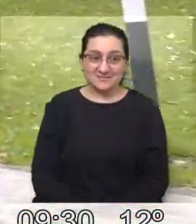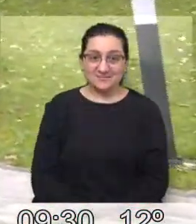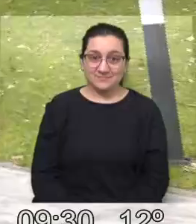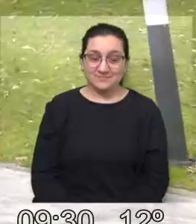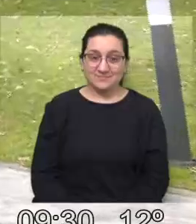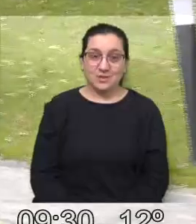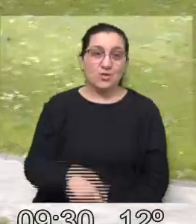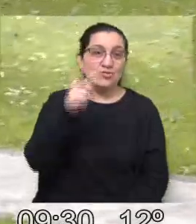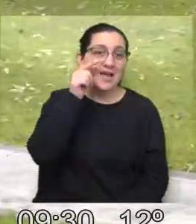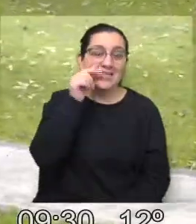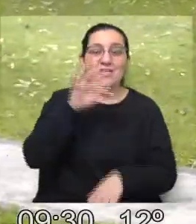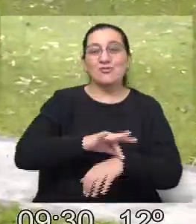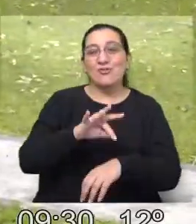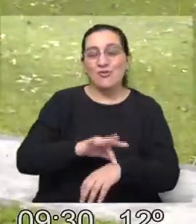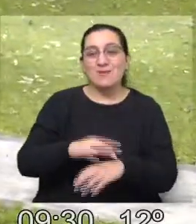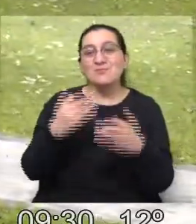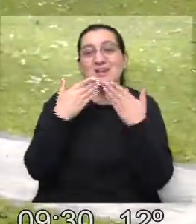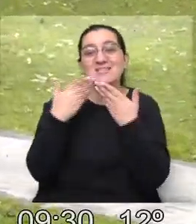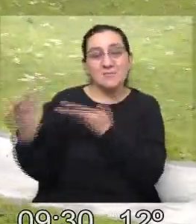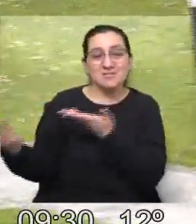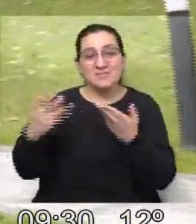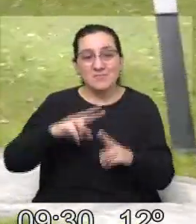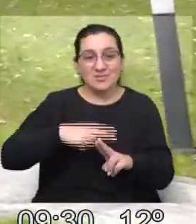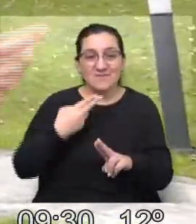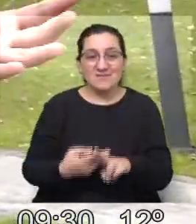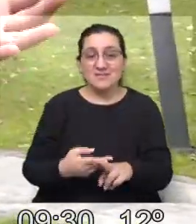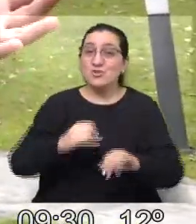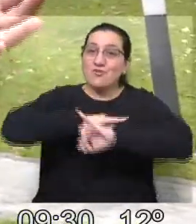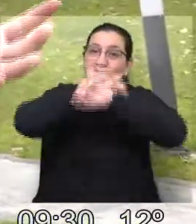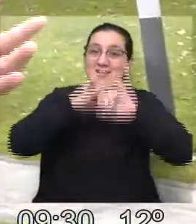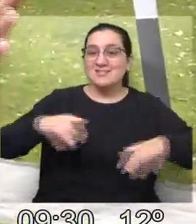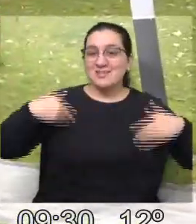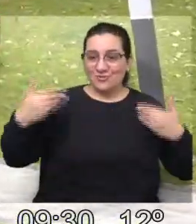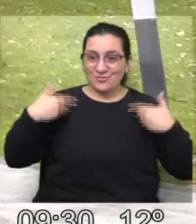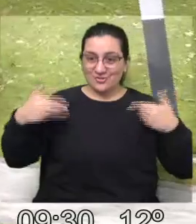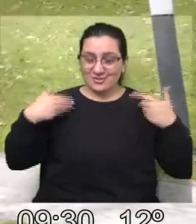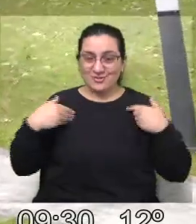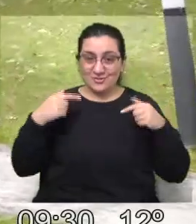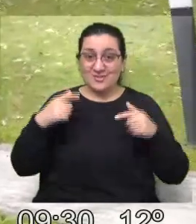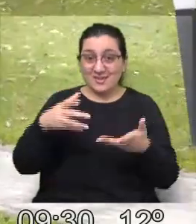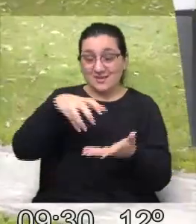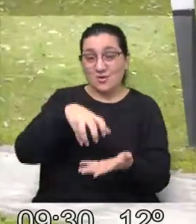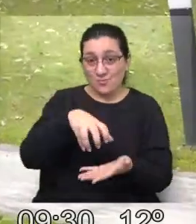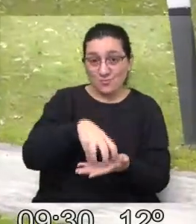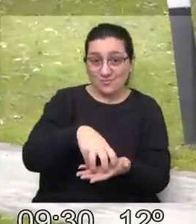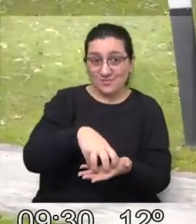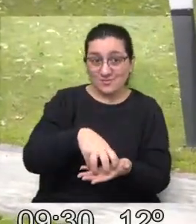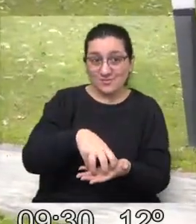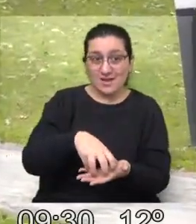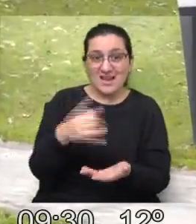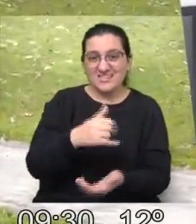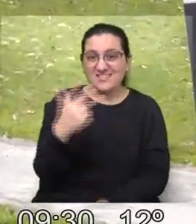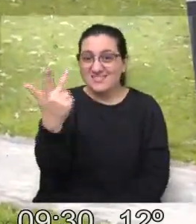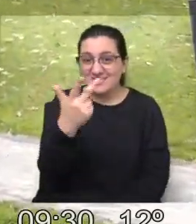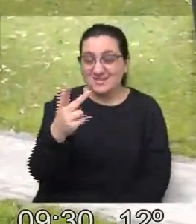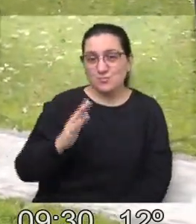Tania querida, chicas, gracias por recibirme nuevamente y estoy feliz y contento desde que allí, desde el estudio Crema del Cielo, haya tres